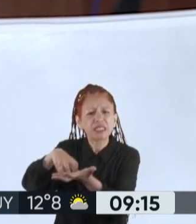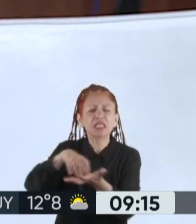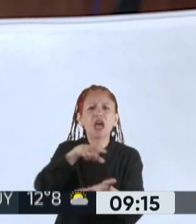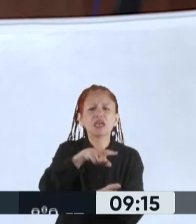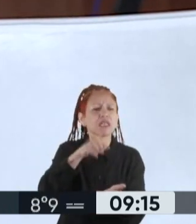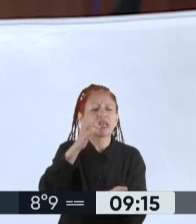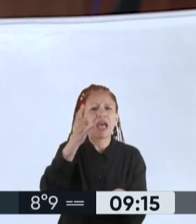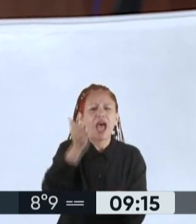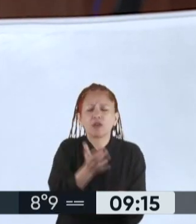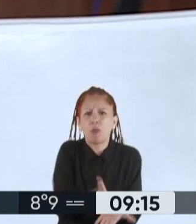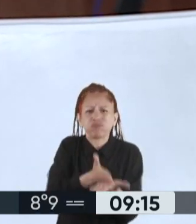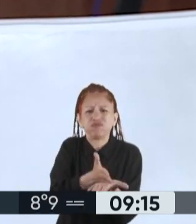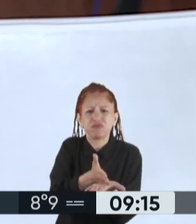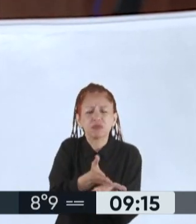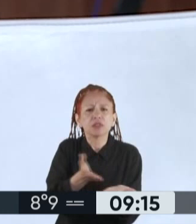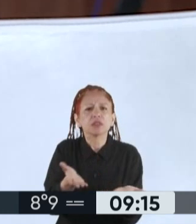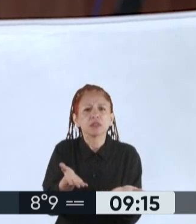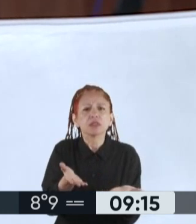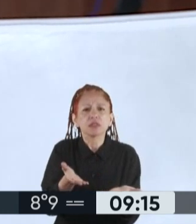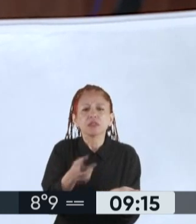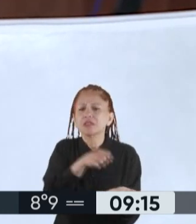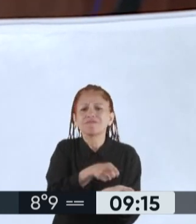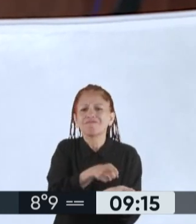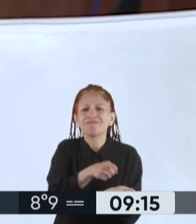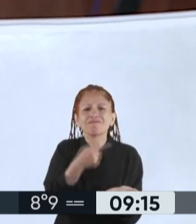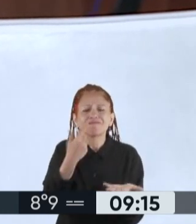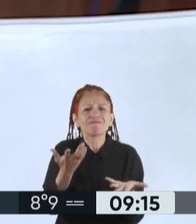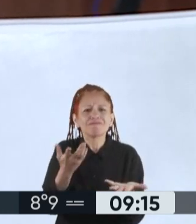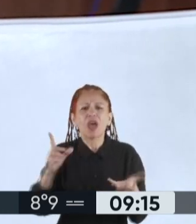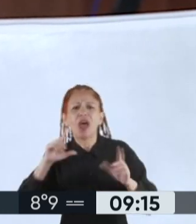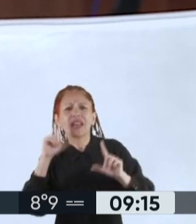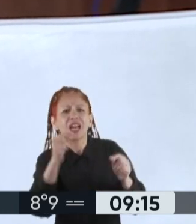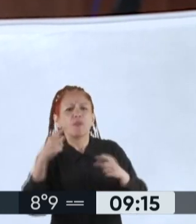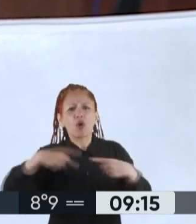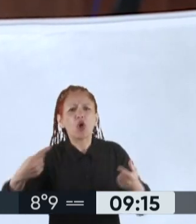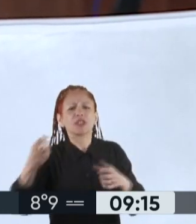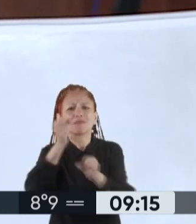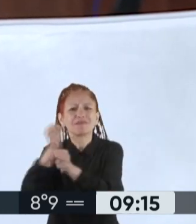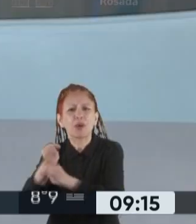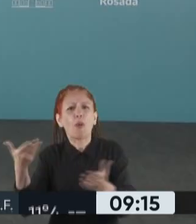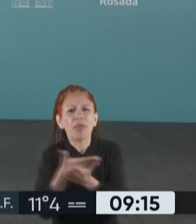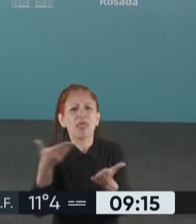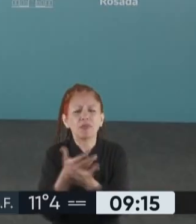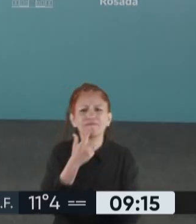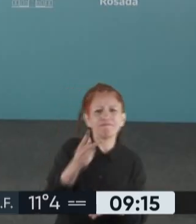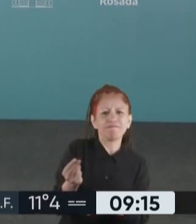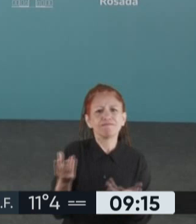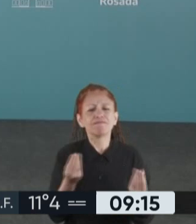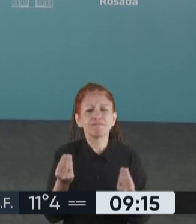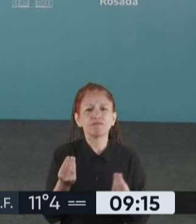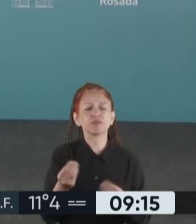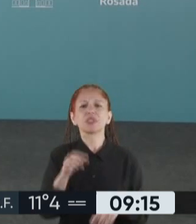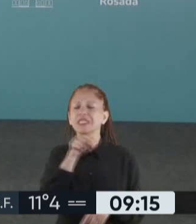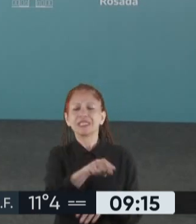dura y no desde alguna manera acceden a algunos de los reclamos que plantean los trabajadores. Gracias. Me parece que son